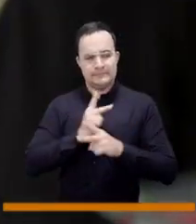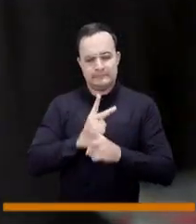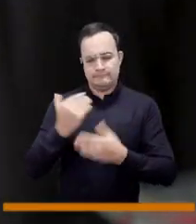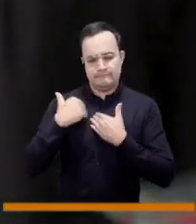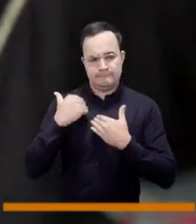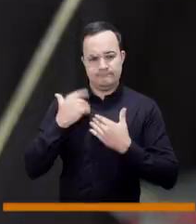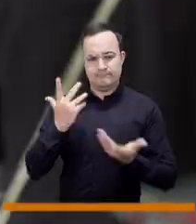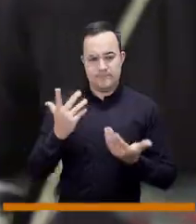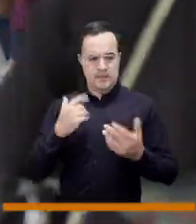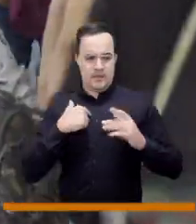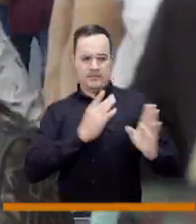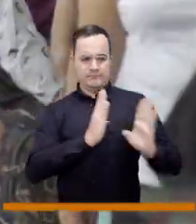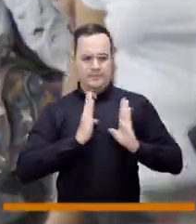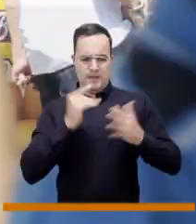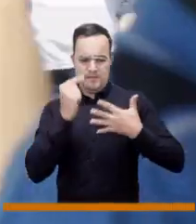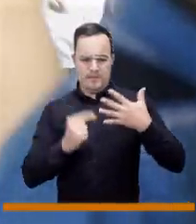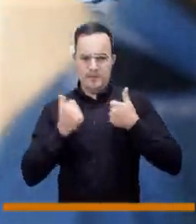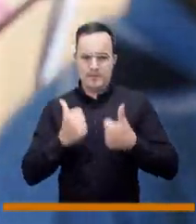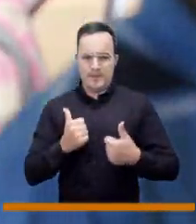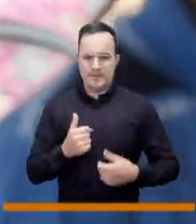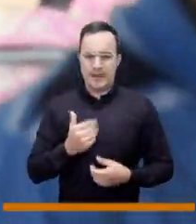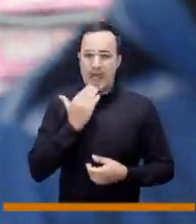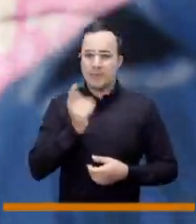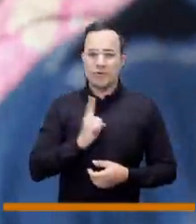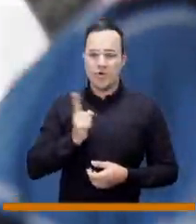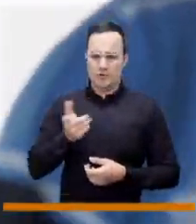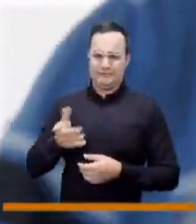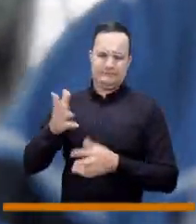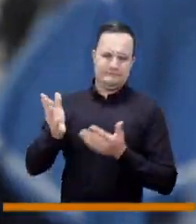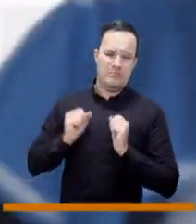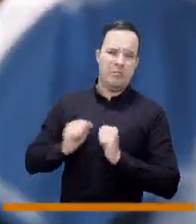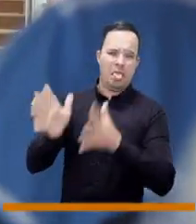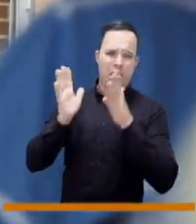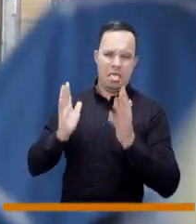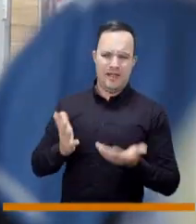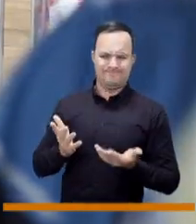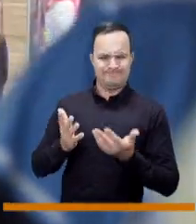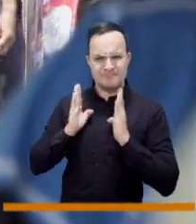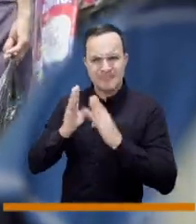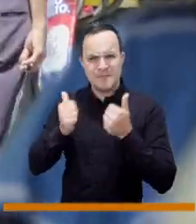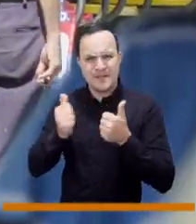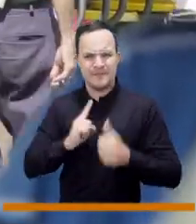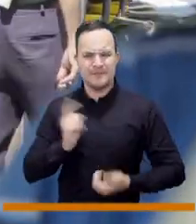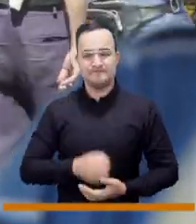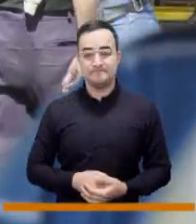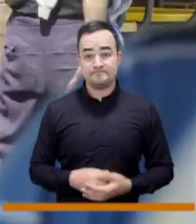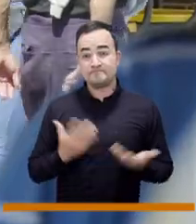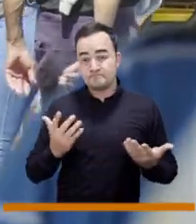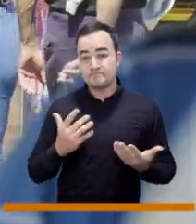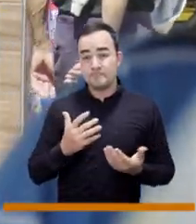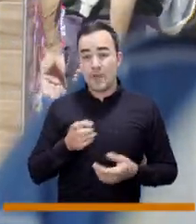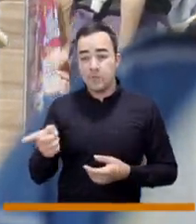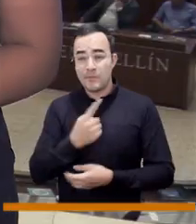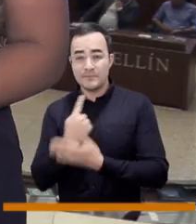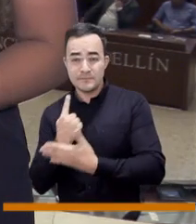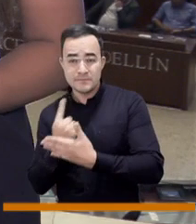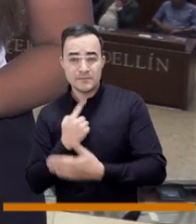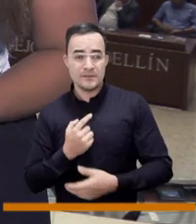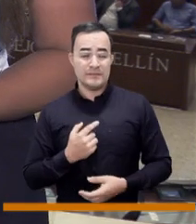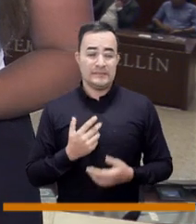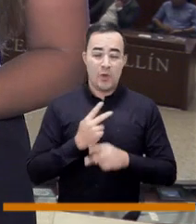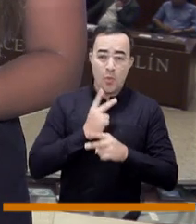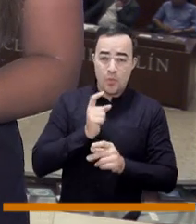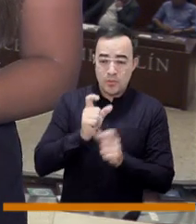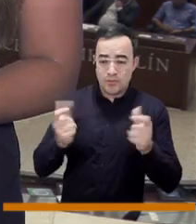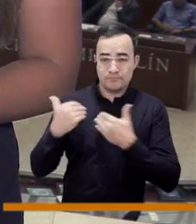entender a los chicos y a las chicas y así evitar exclusiones y malos tratos las personas tea y sus cuidadores esperan que desde el